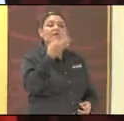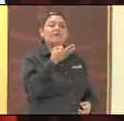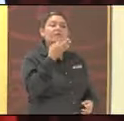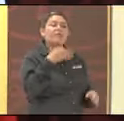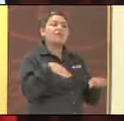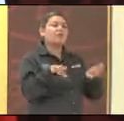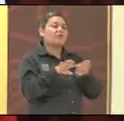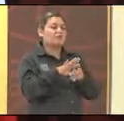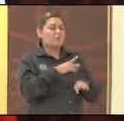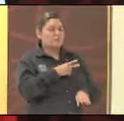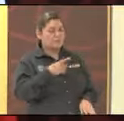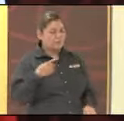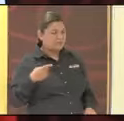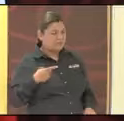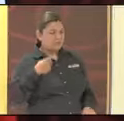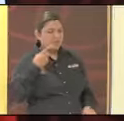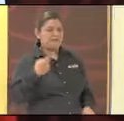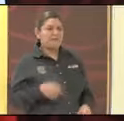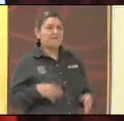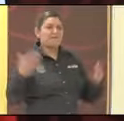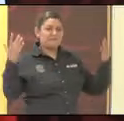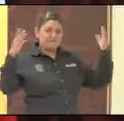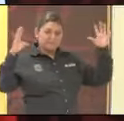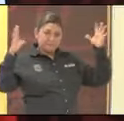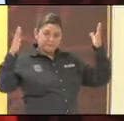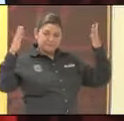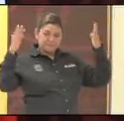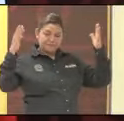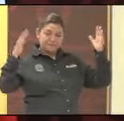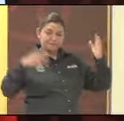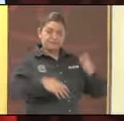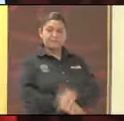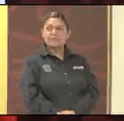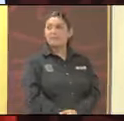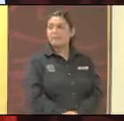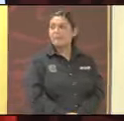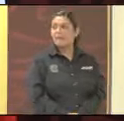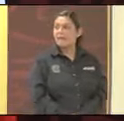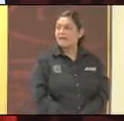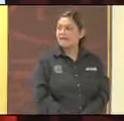debe de ser, como les digo. Ya